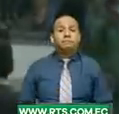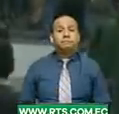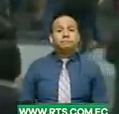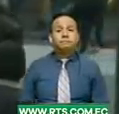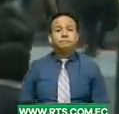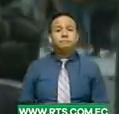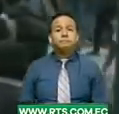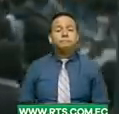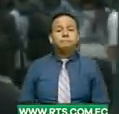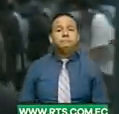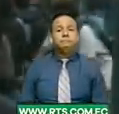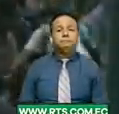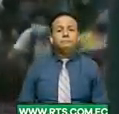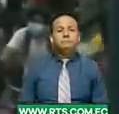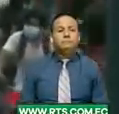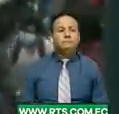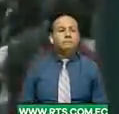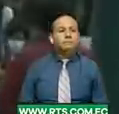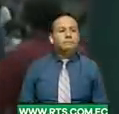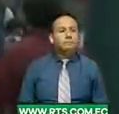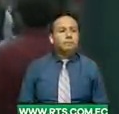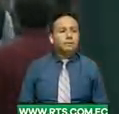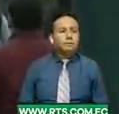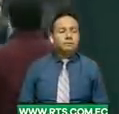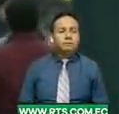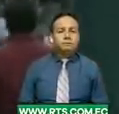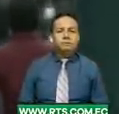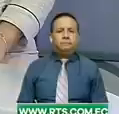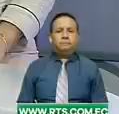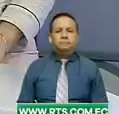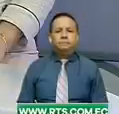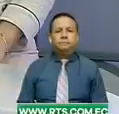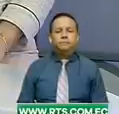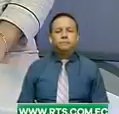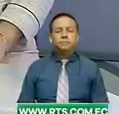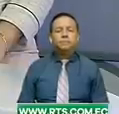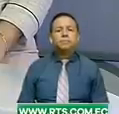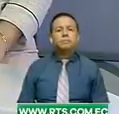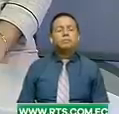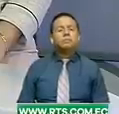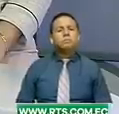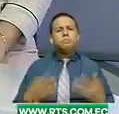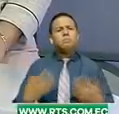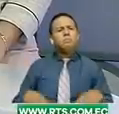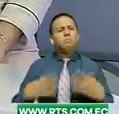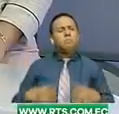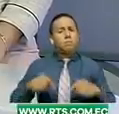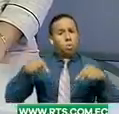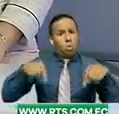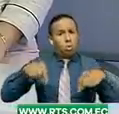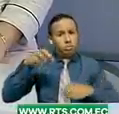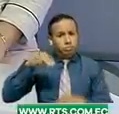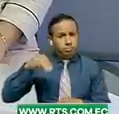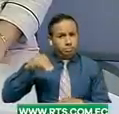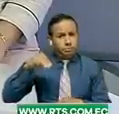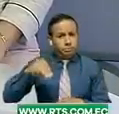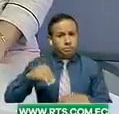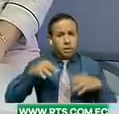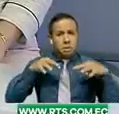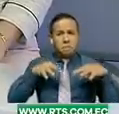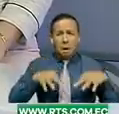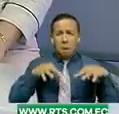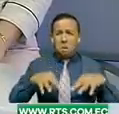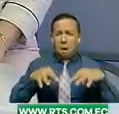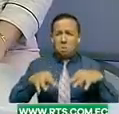Con imágenes de Luis Fernández, informó Javier Rosero. Y las protestas de este martes dejaron